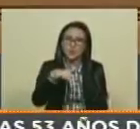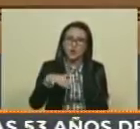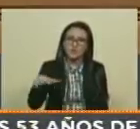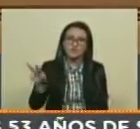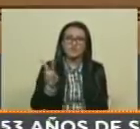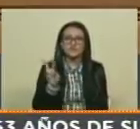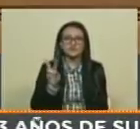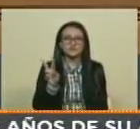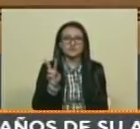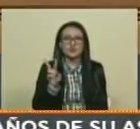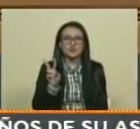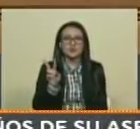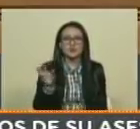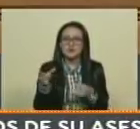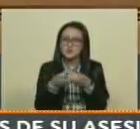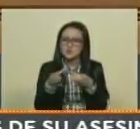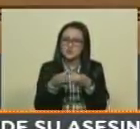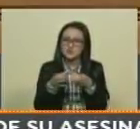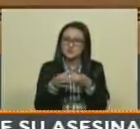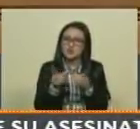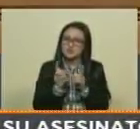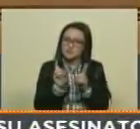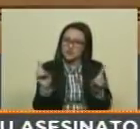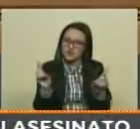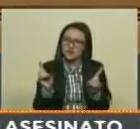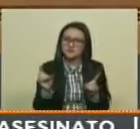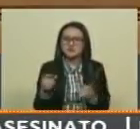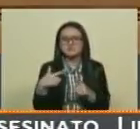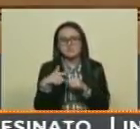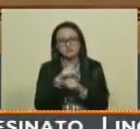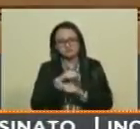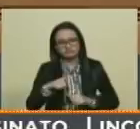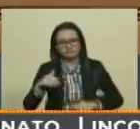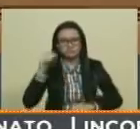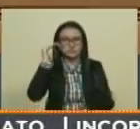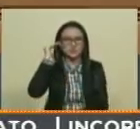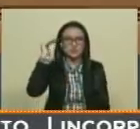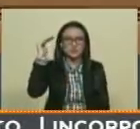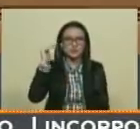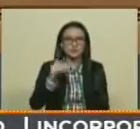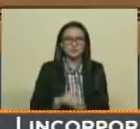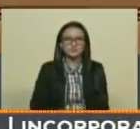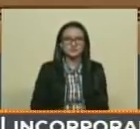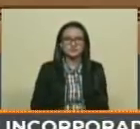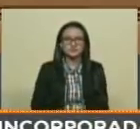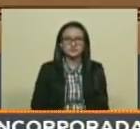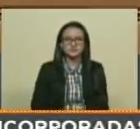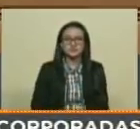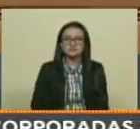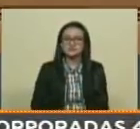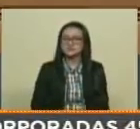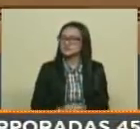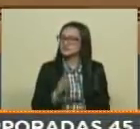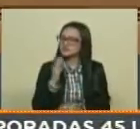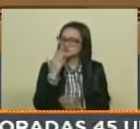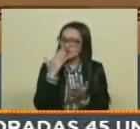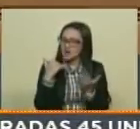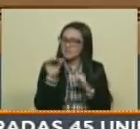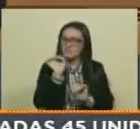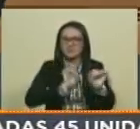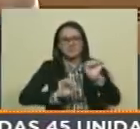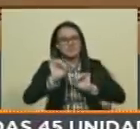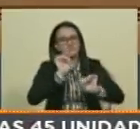sociedad pacífica y democrática de este país, la Fuerza Armada Nacional Bolivariana sabrá siempre defender la soberanía